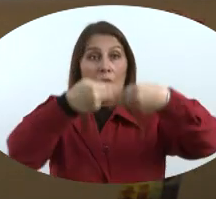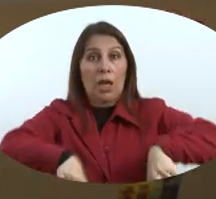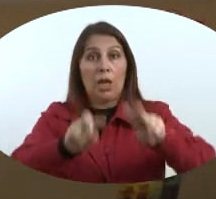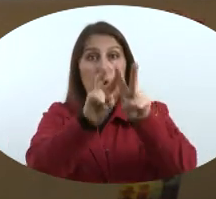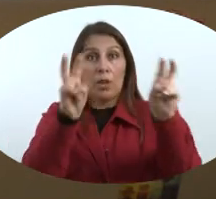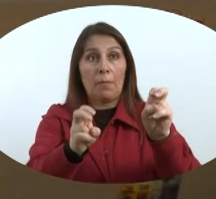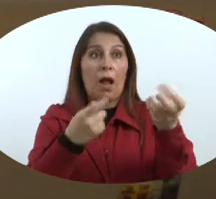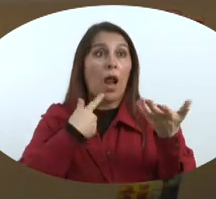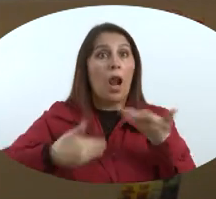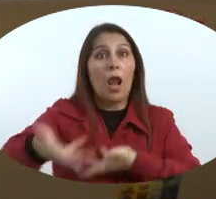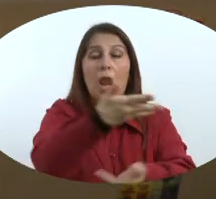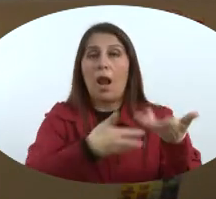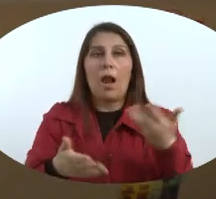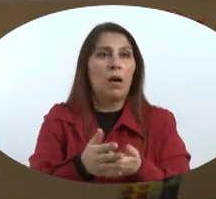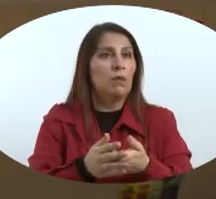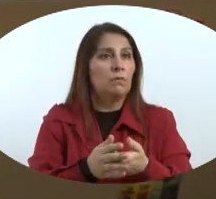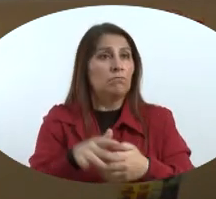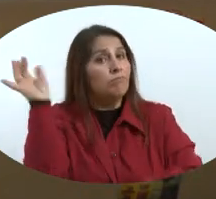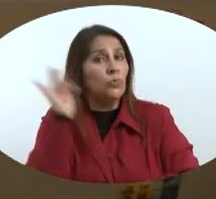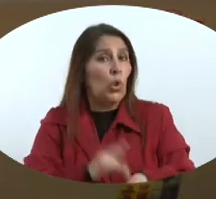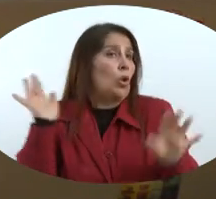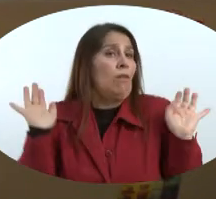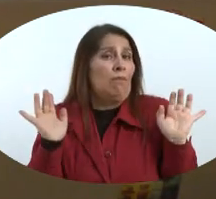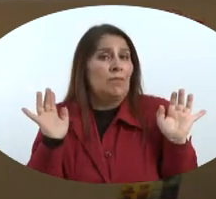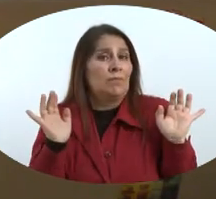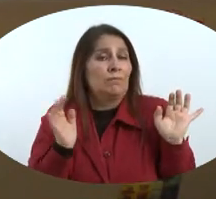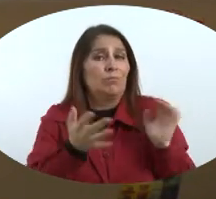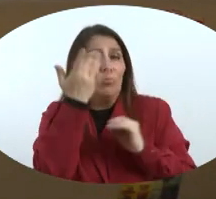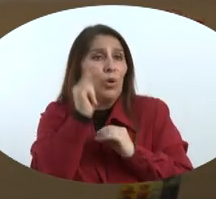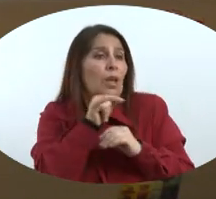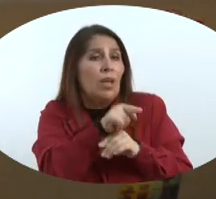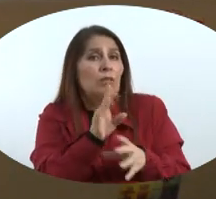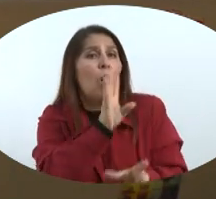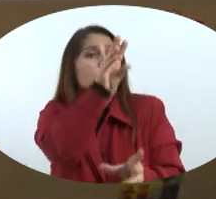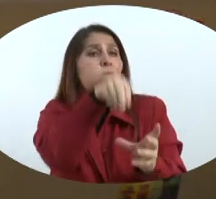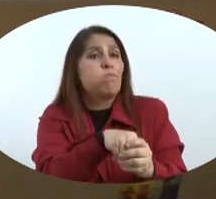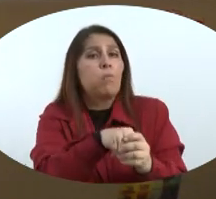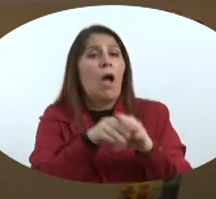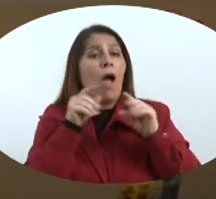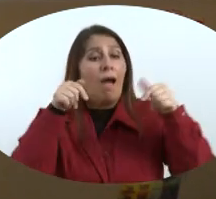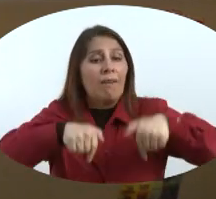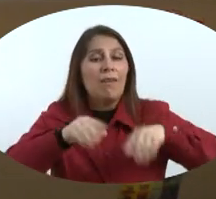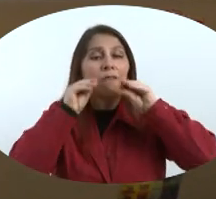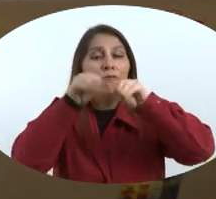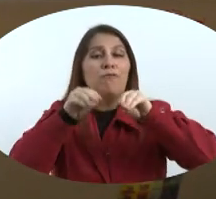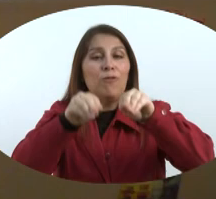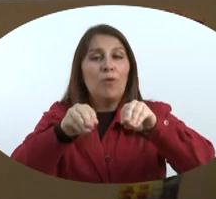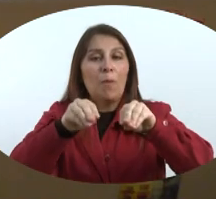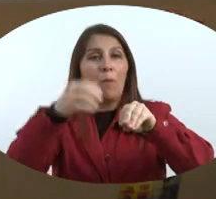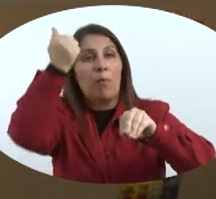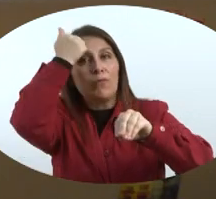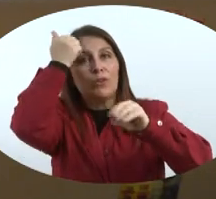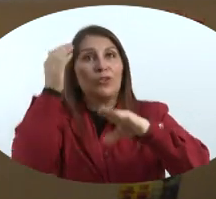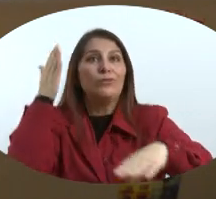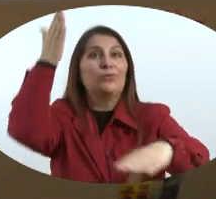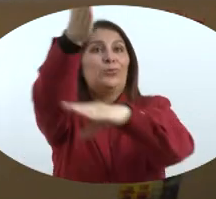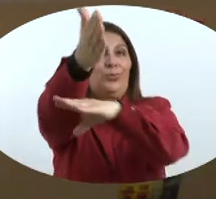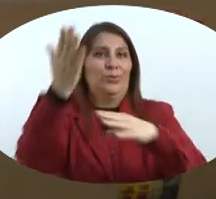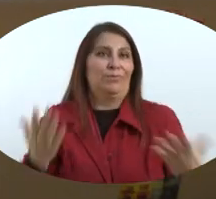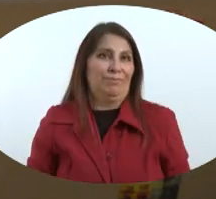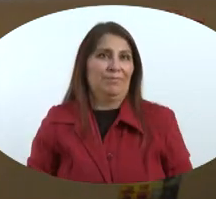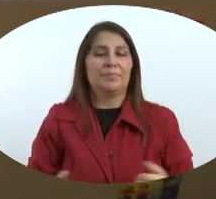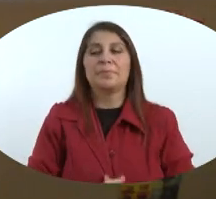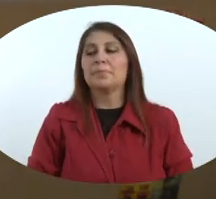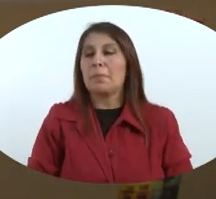no es una opción y más en esta universidad ya que pues forma educadoras y educadoras para todo el país y